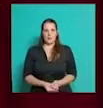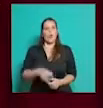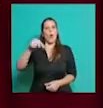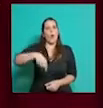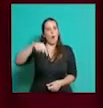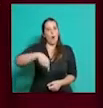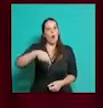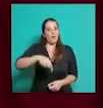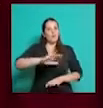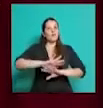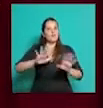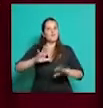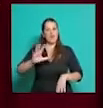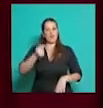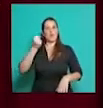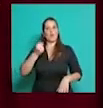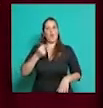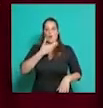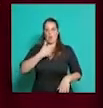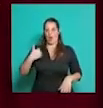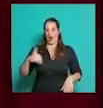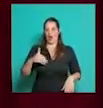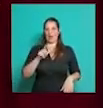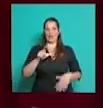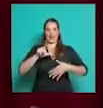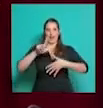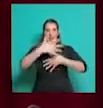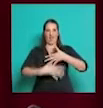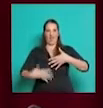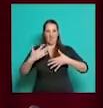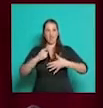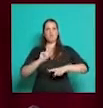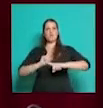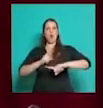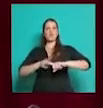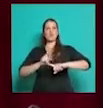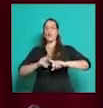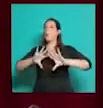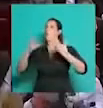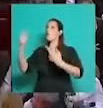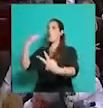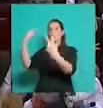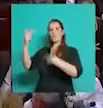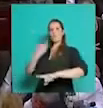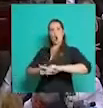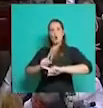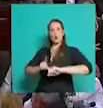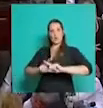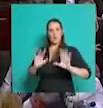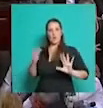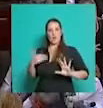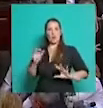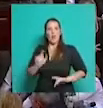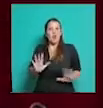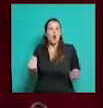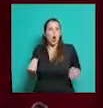crédito de la industria, sino el crédito hipotecario, el crédito de tu vivienda, el crédito para poder comprarte un auto. La verdad que ese tiene que ser el